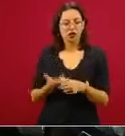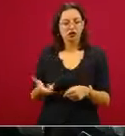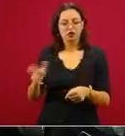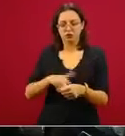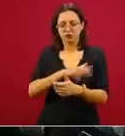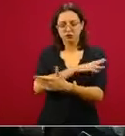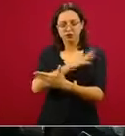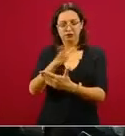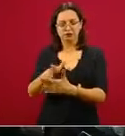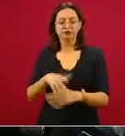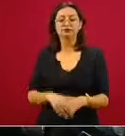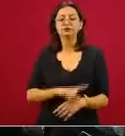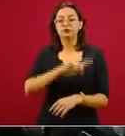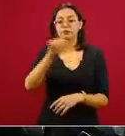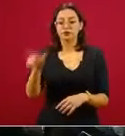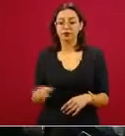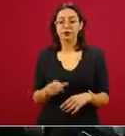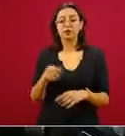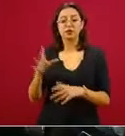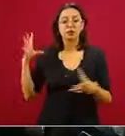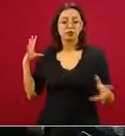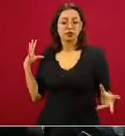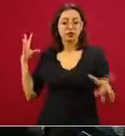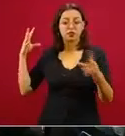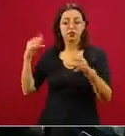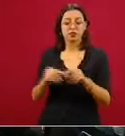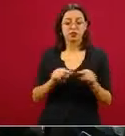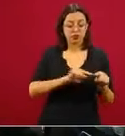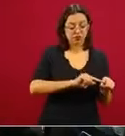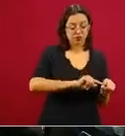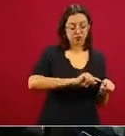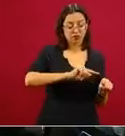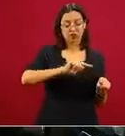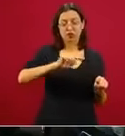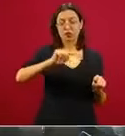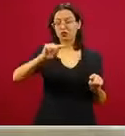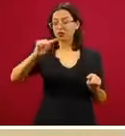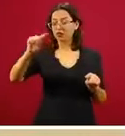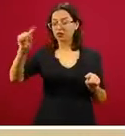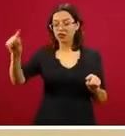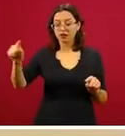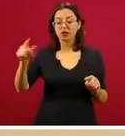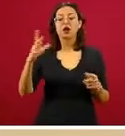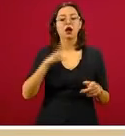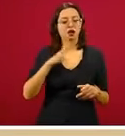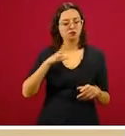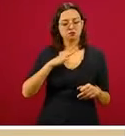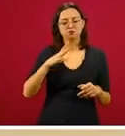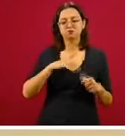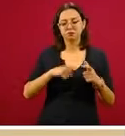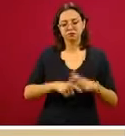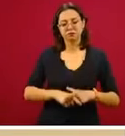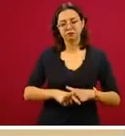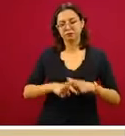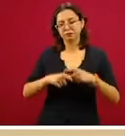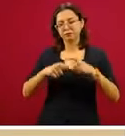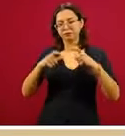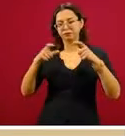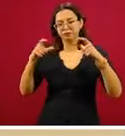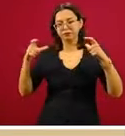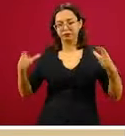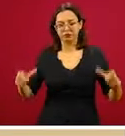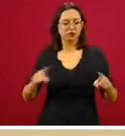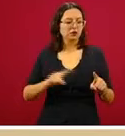curva acumulada de casos, siempre tiene esta orientación lineal, exponencial. Bueno, no es lineal, de hecho